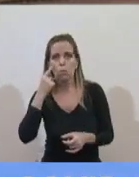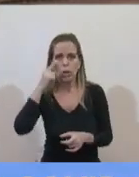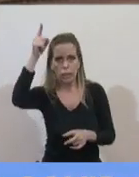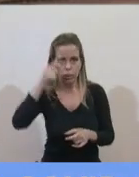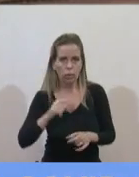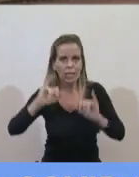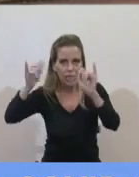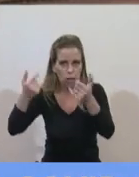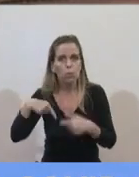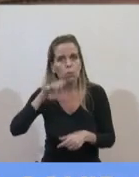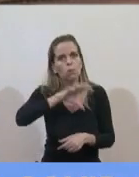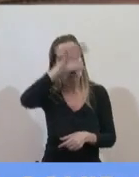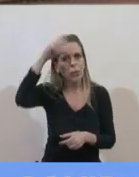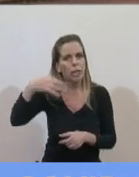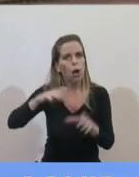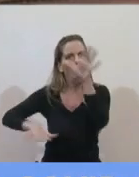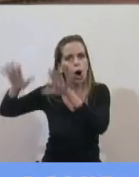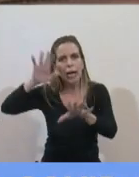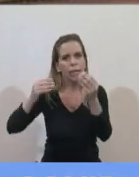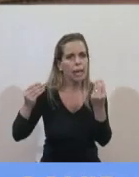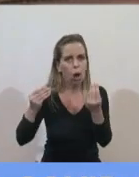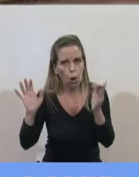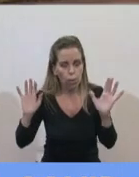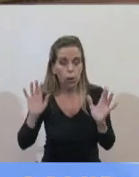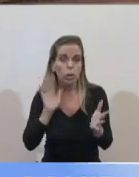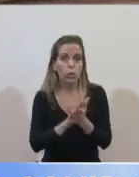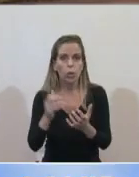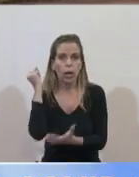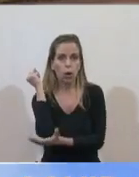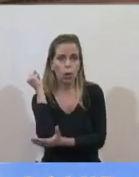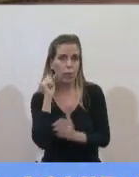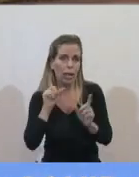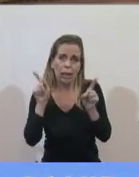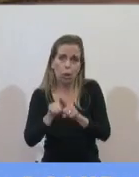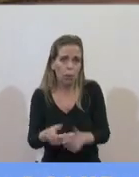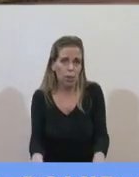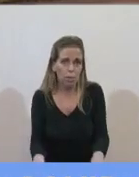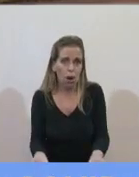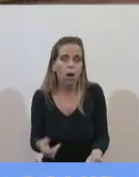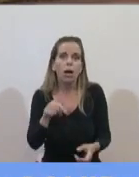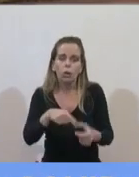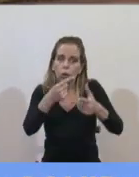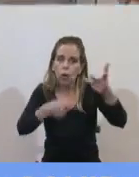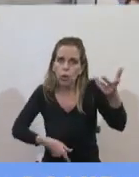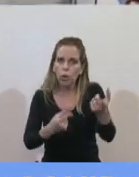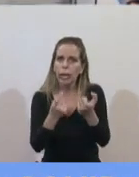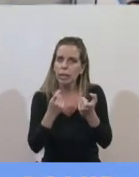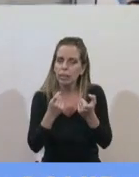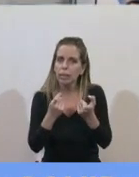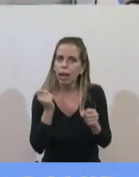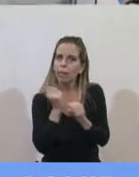responsabilidad tienen que poder diagramar su acción y su reacción y todo esto va a requerir mucha más inteligencia de acción